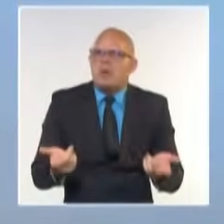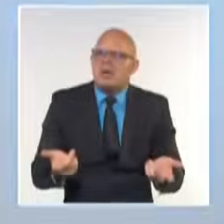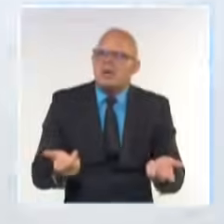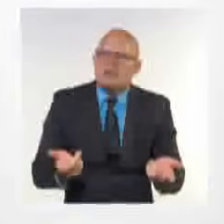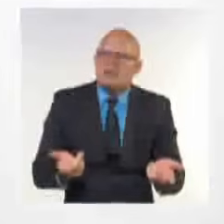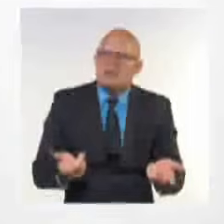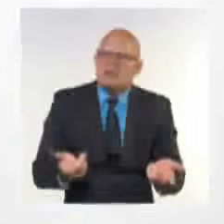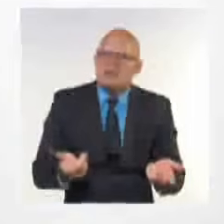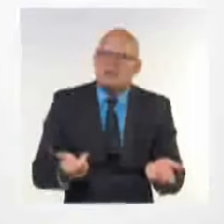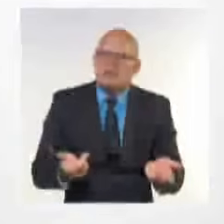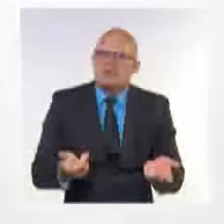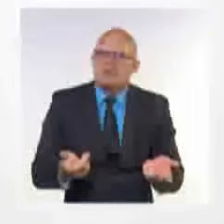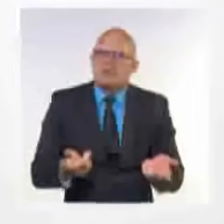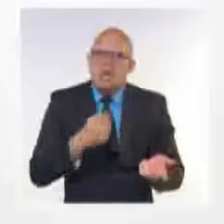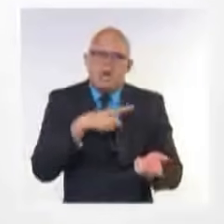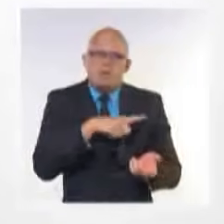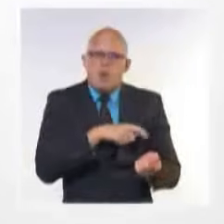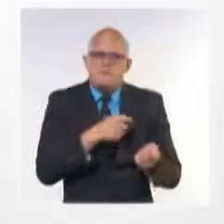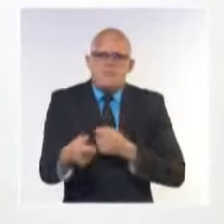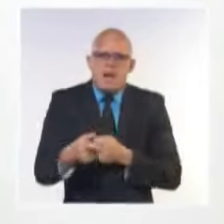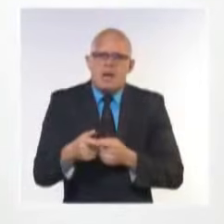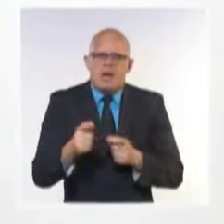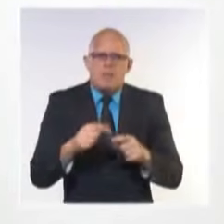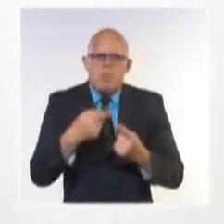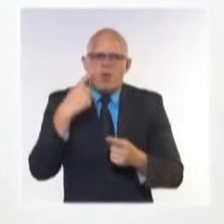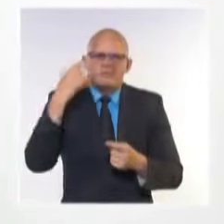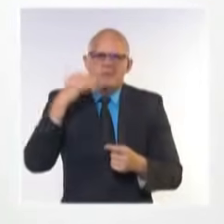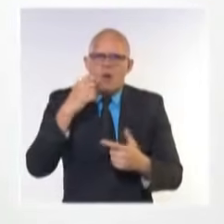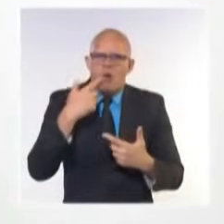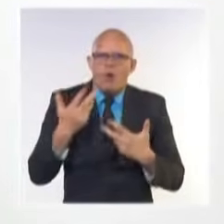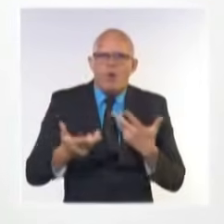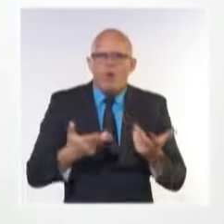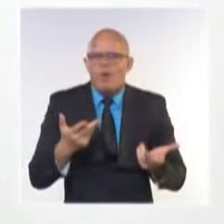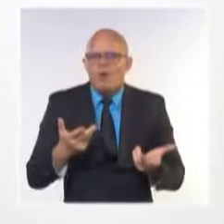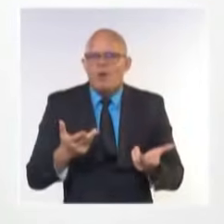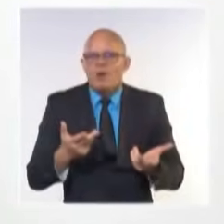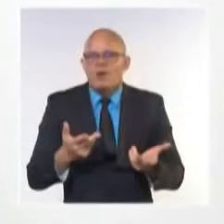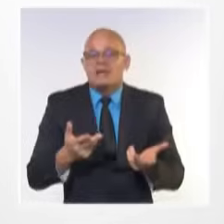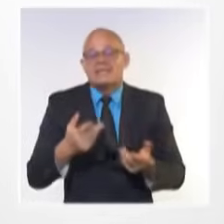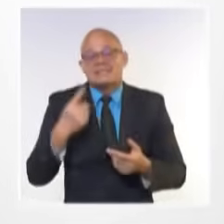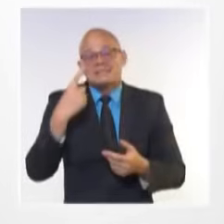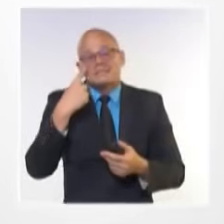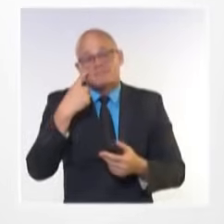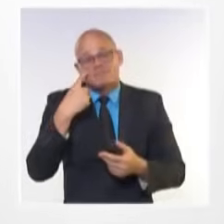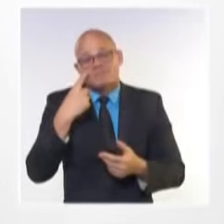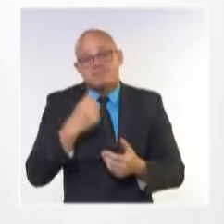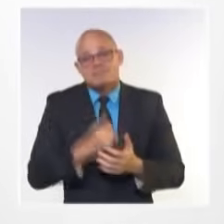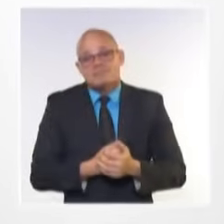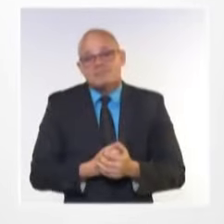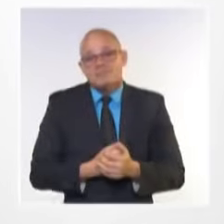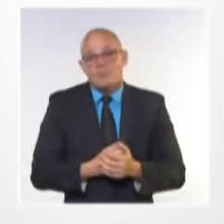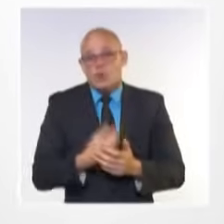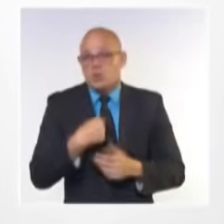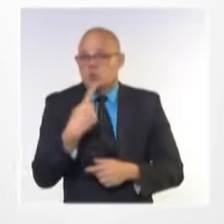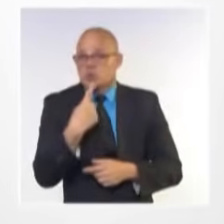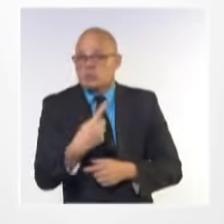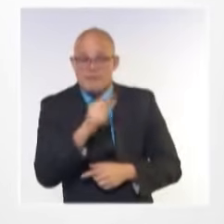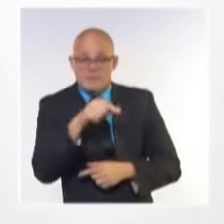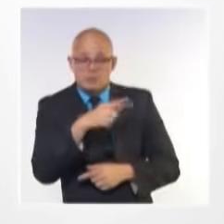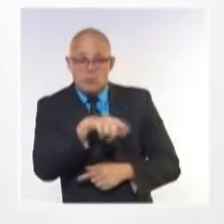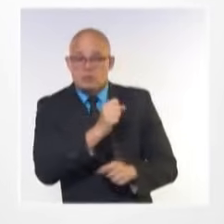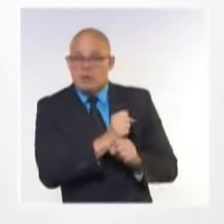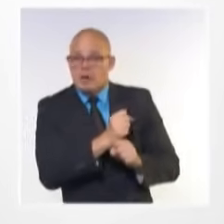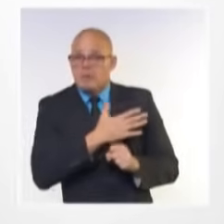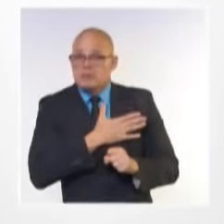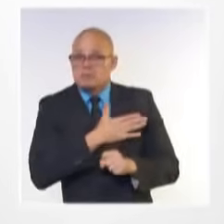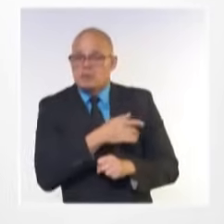dar nunca eso que estaban pagando? ¿Por qué tendría que saberlo cada uno de esos Estamos hablando de los trabajadores por cuenta propia. No, de los directivos. ¿Por qué En tendrían este